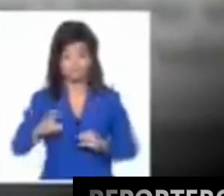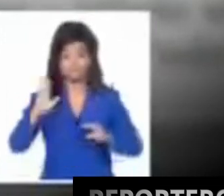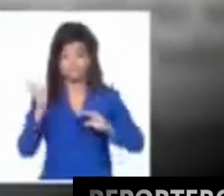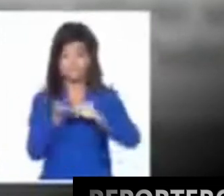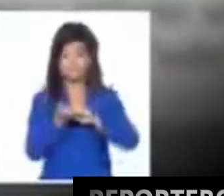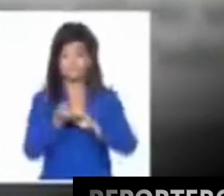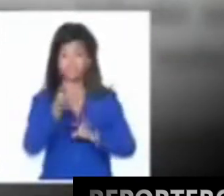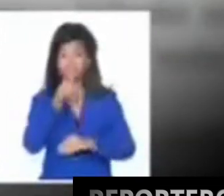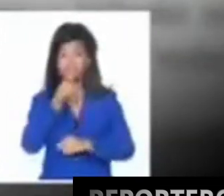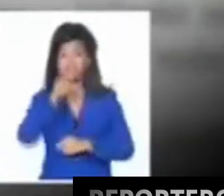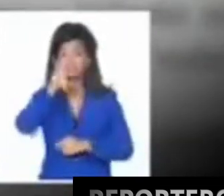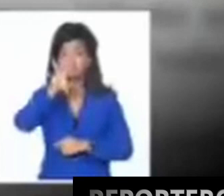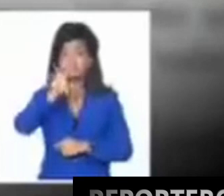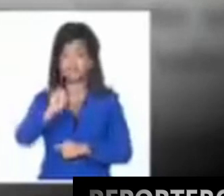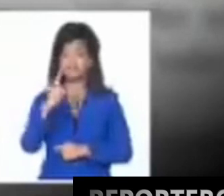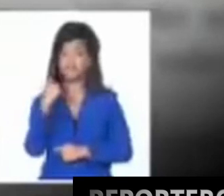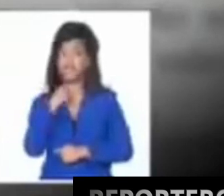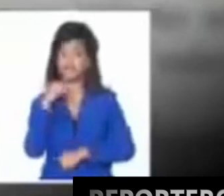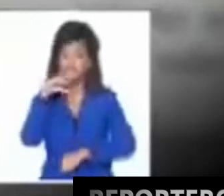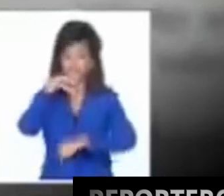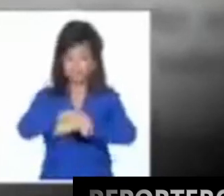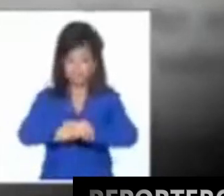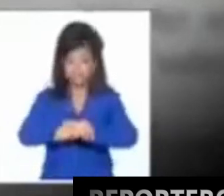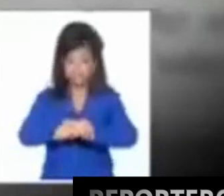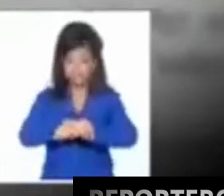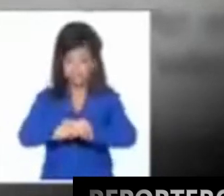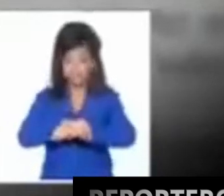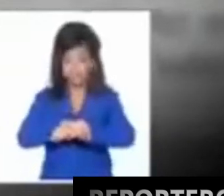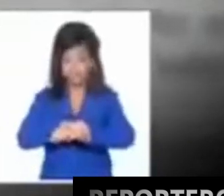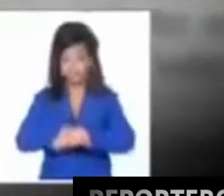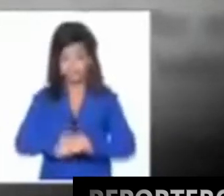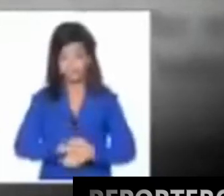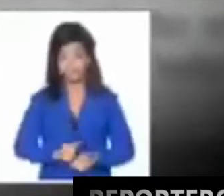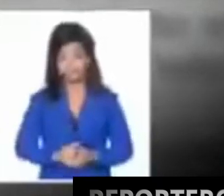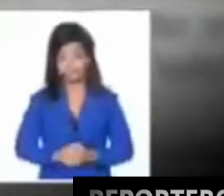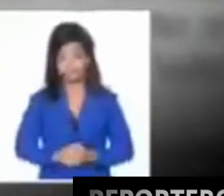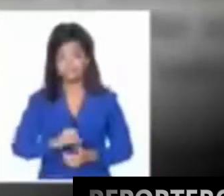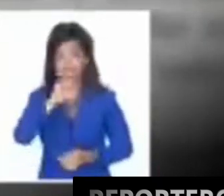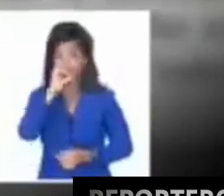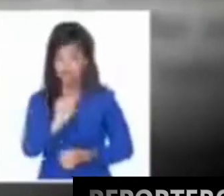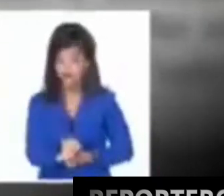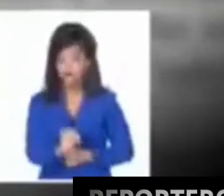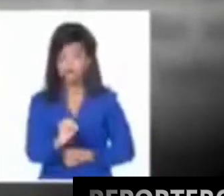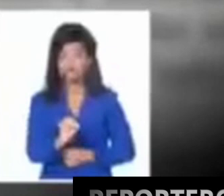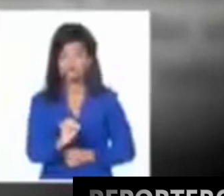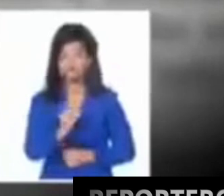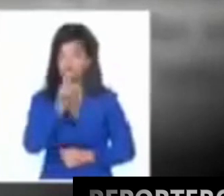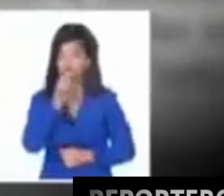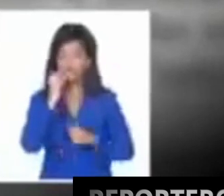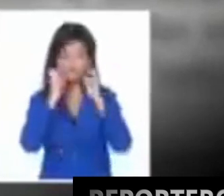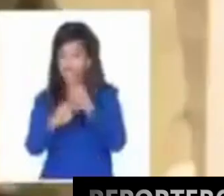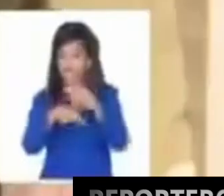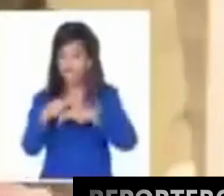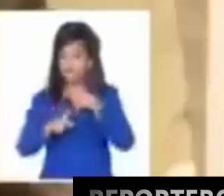hasta los 30 años de privación de libertad y privación perpetua de libertad. Y también está prevista la sanción